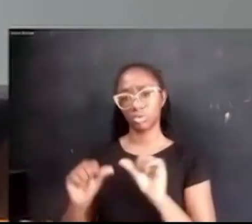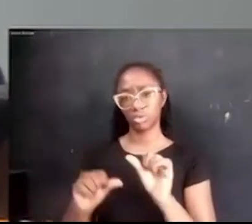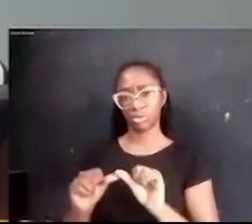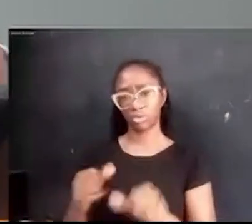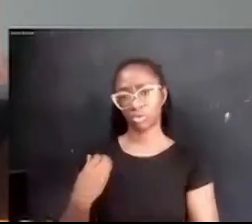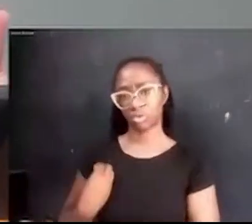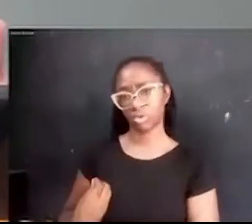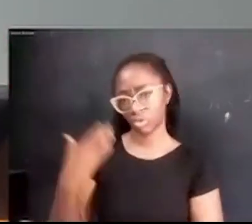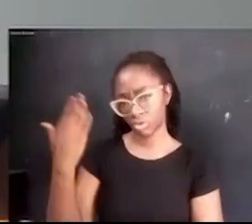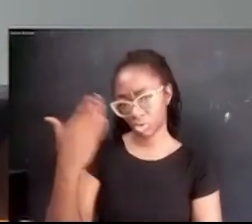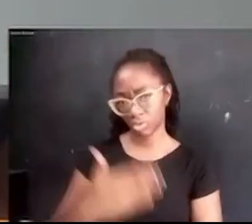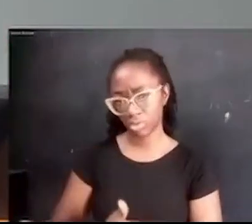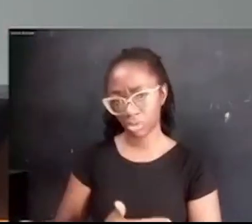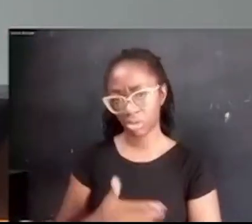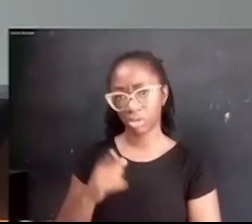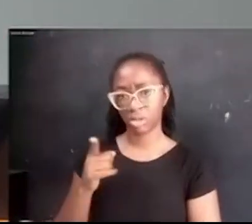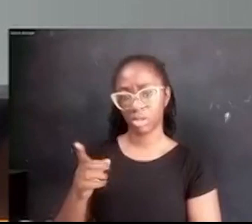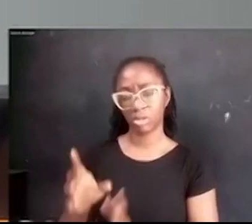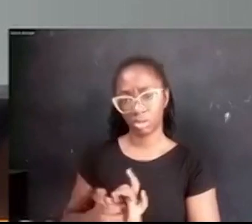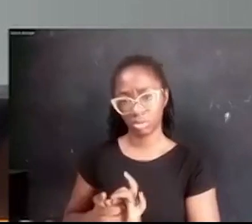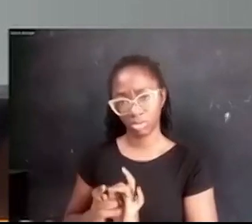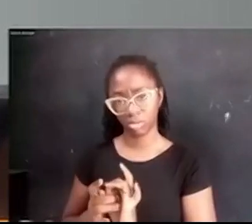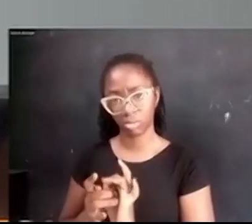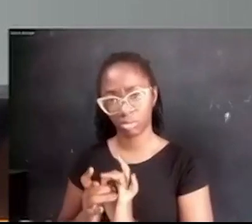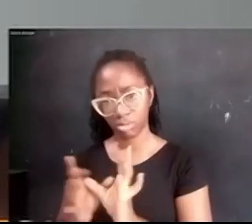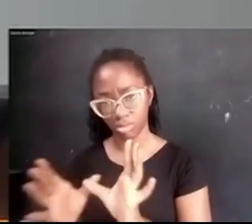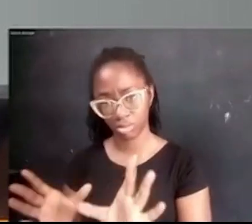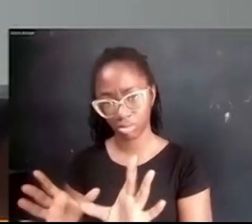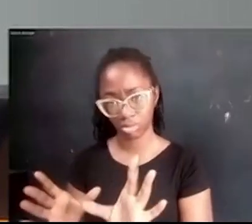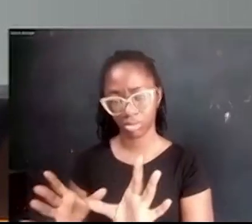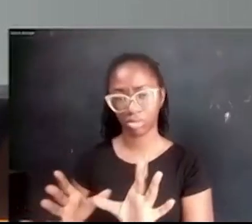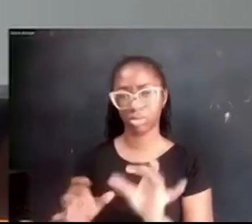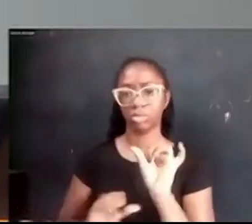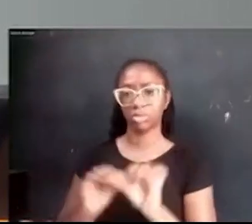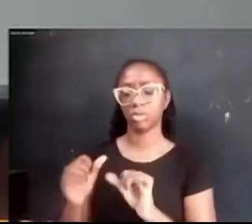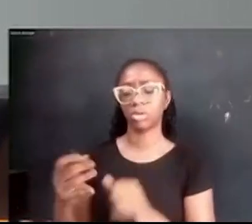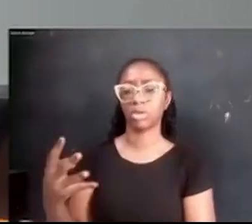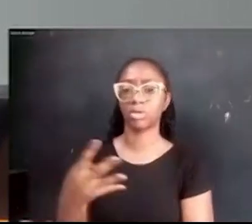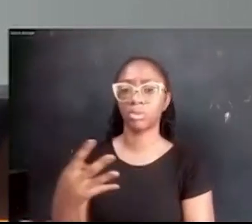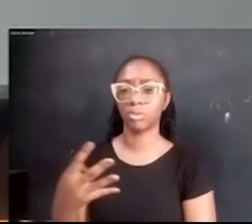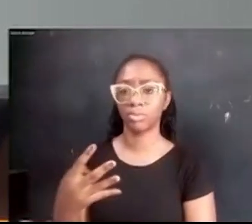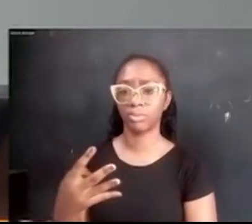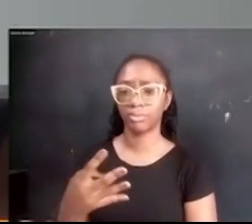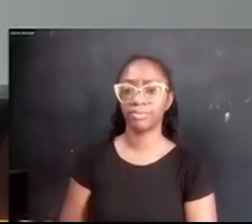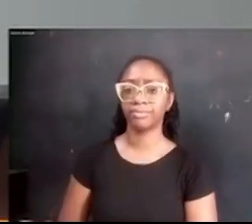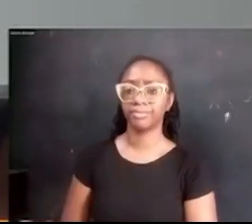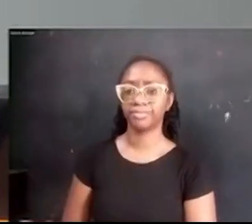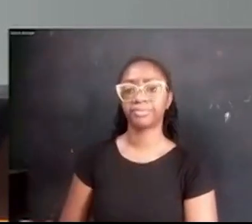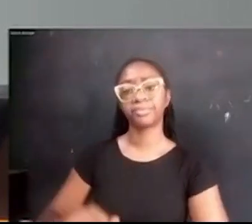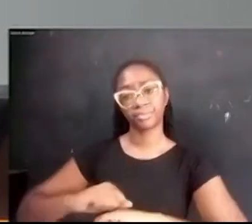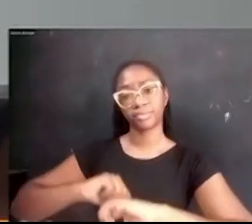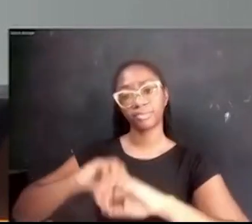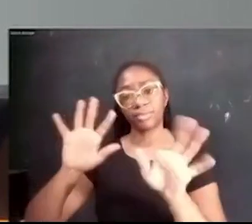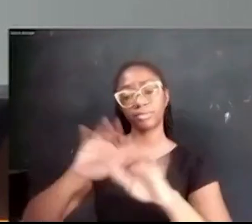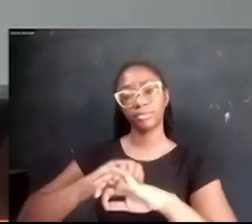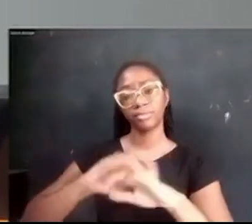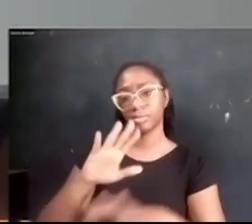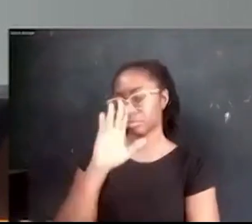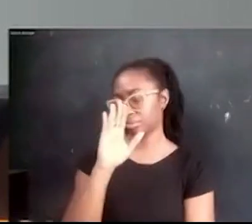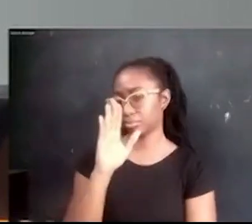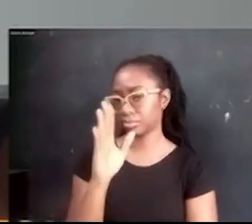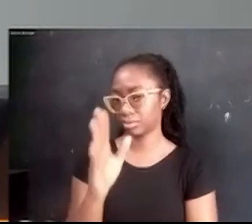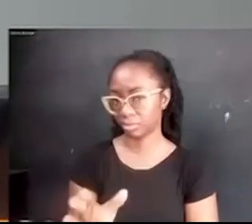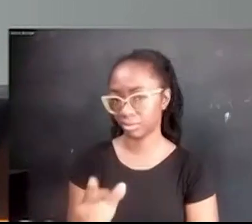es decir, primer ministro bajo la Cuarta República. Y estaba claro inmediatamente para de Gaulle